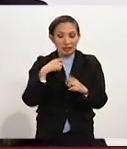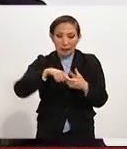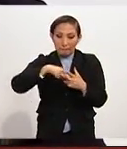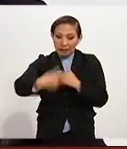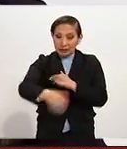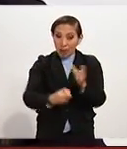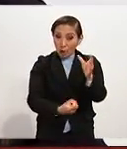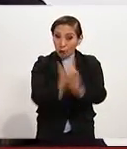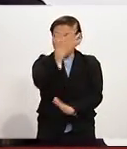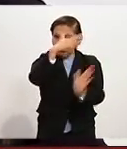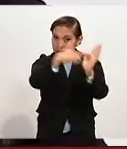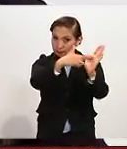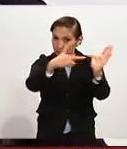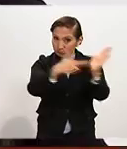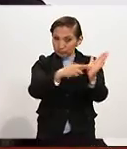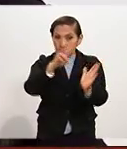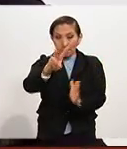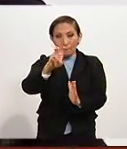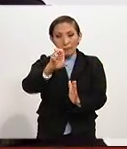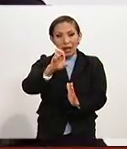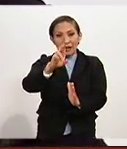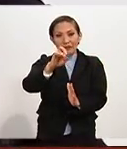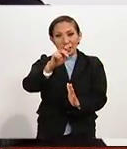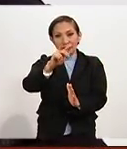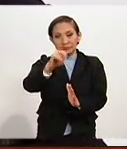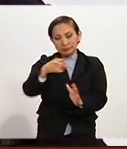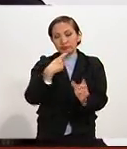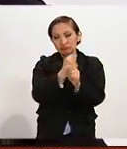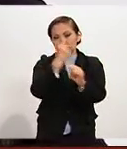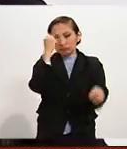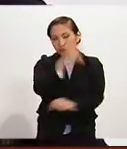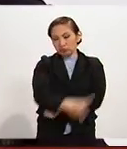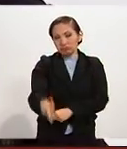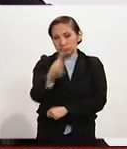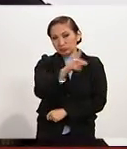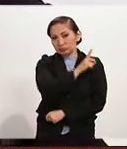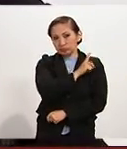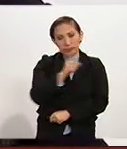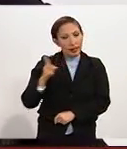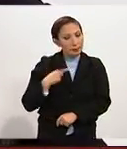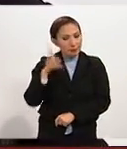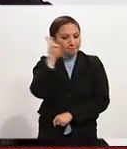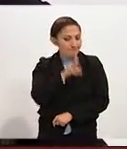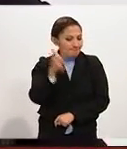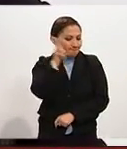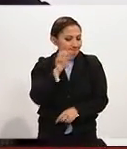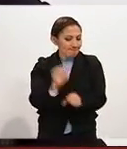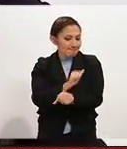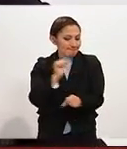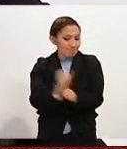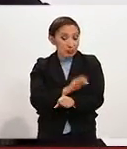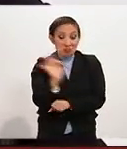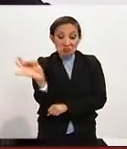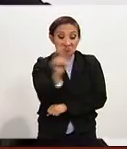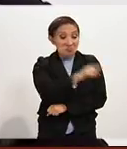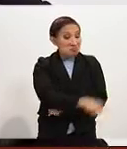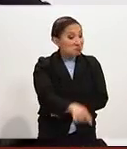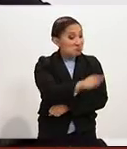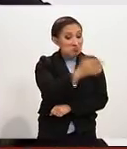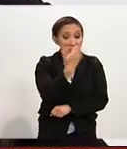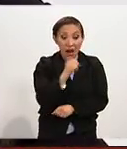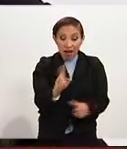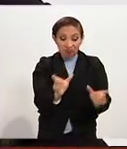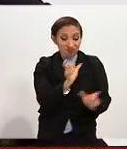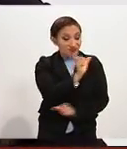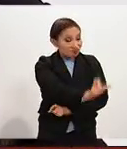vigor la nueva normatividad de verificación vehicular, el transporte público deberá de ser verificado y aquellos que no obtengan